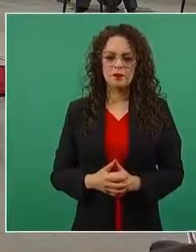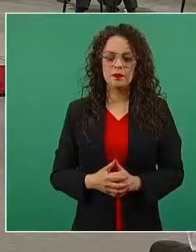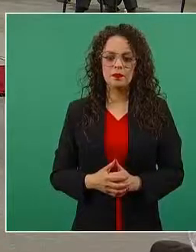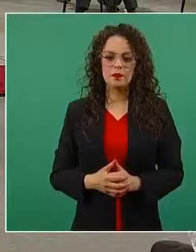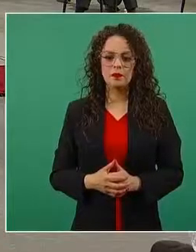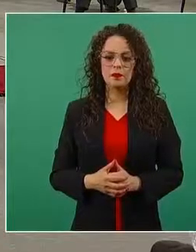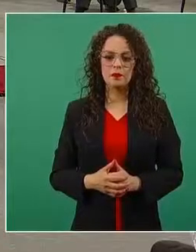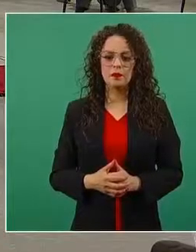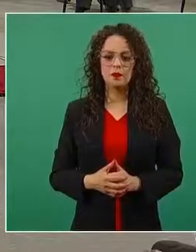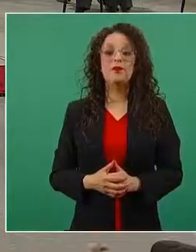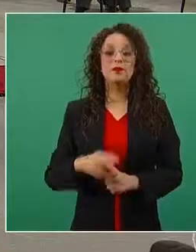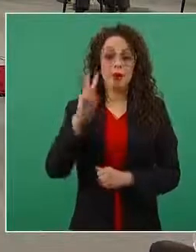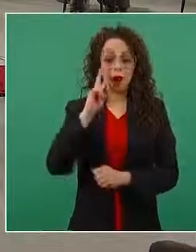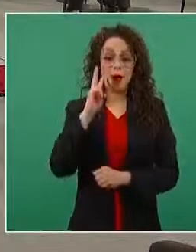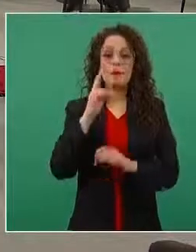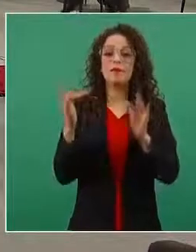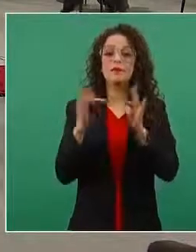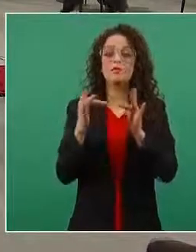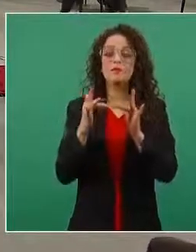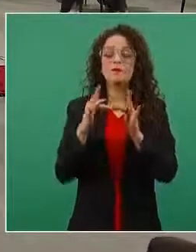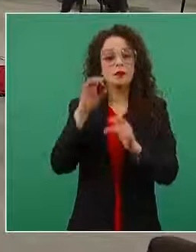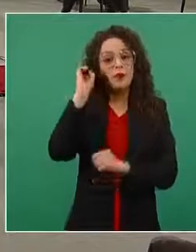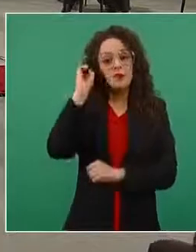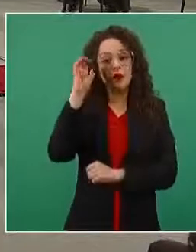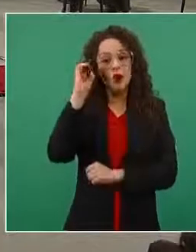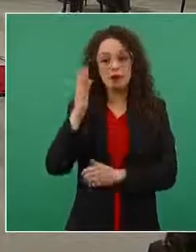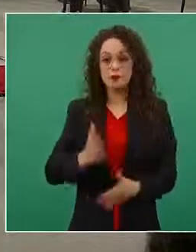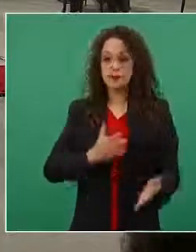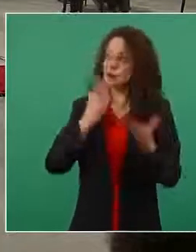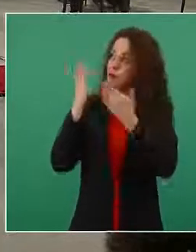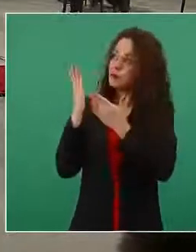A ver, vamos a los enlaces.